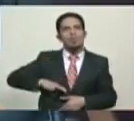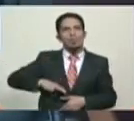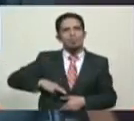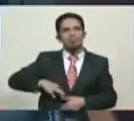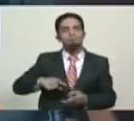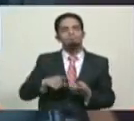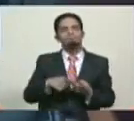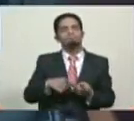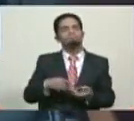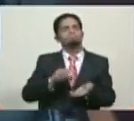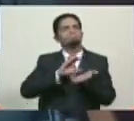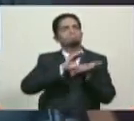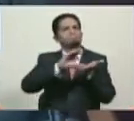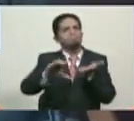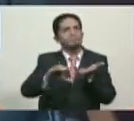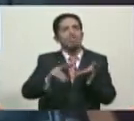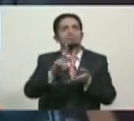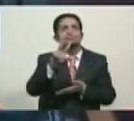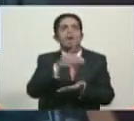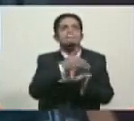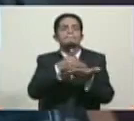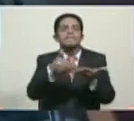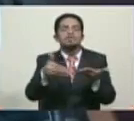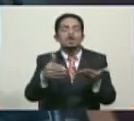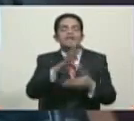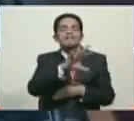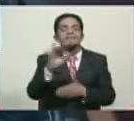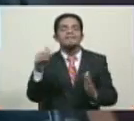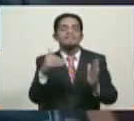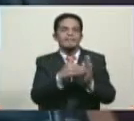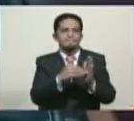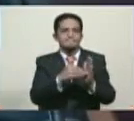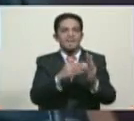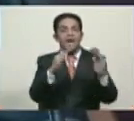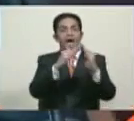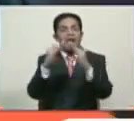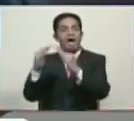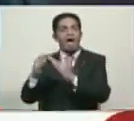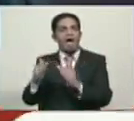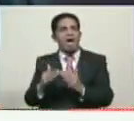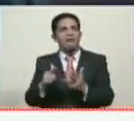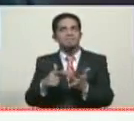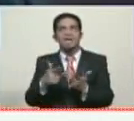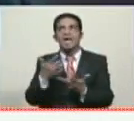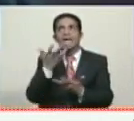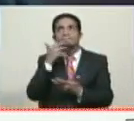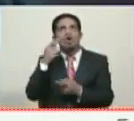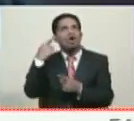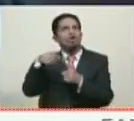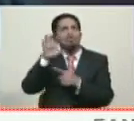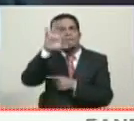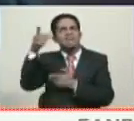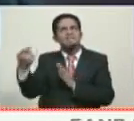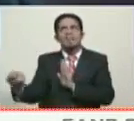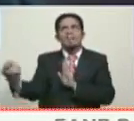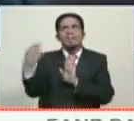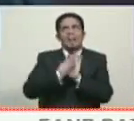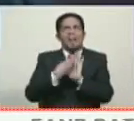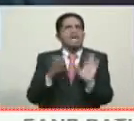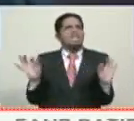más de 2,500,000 viviendas sin distingo político, sin financiamiento internacional por migración ni